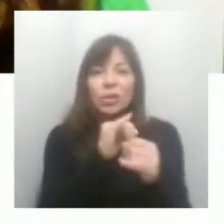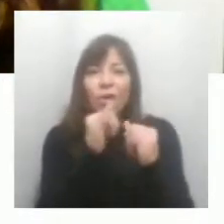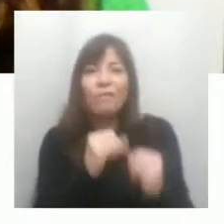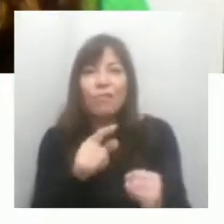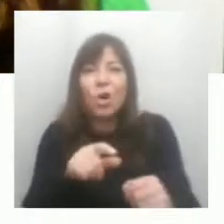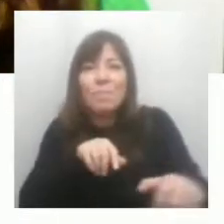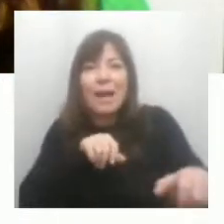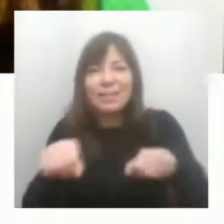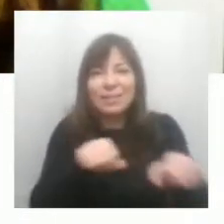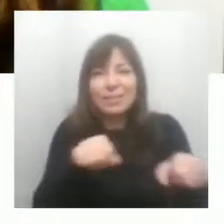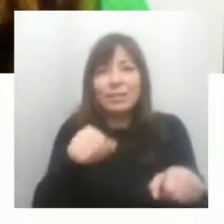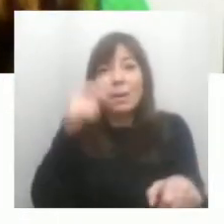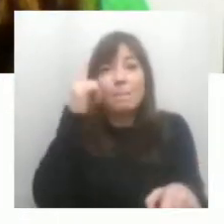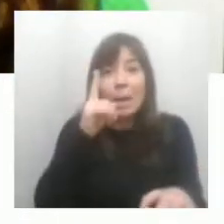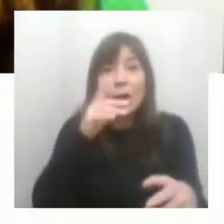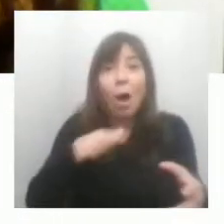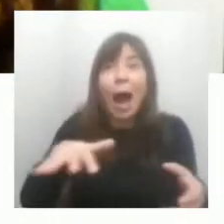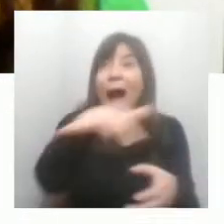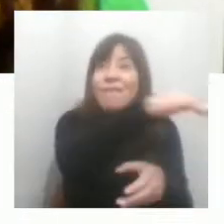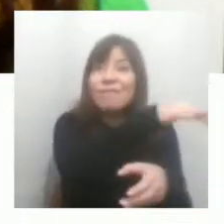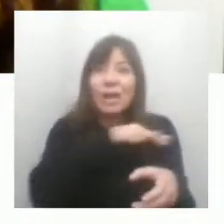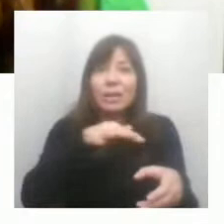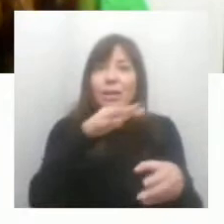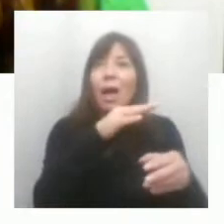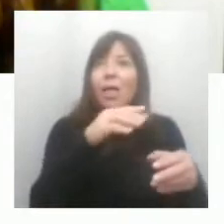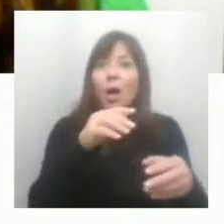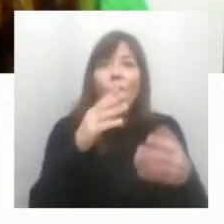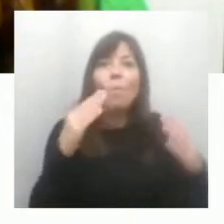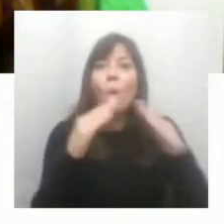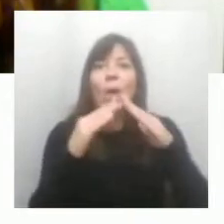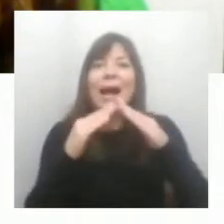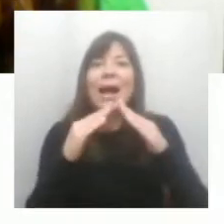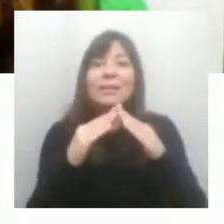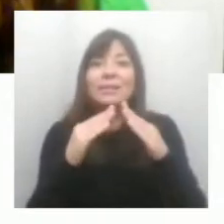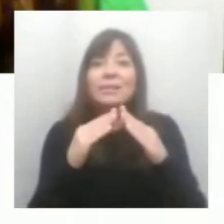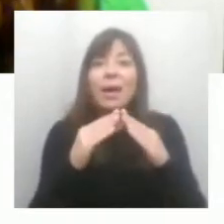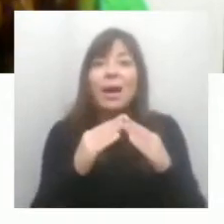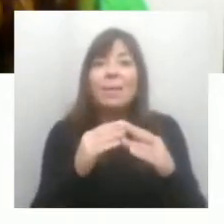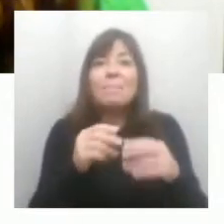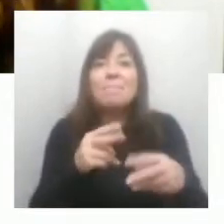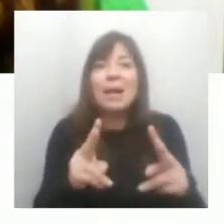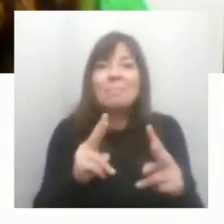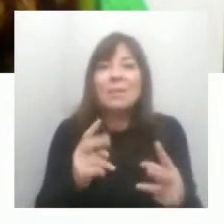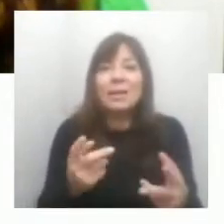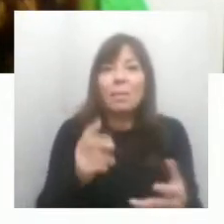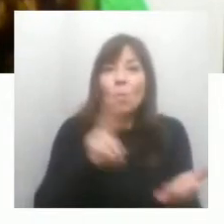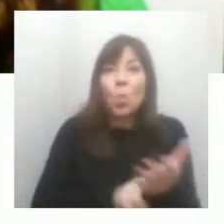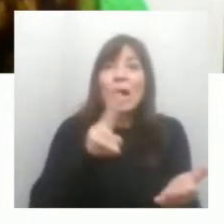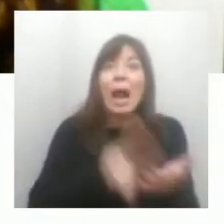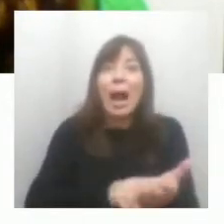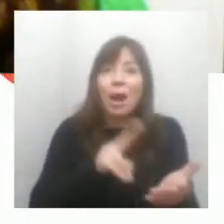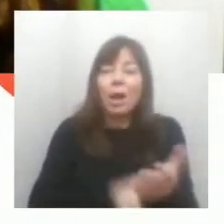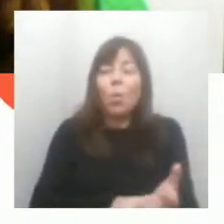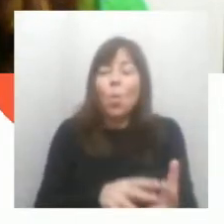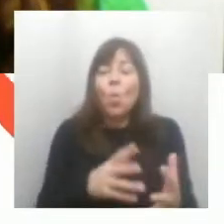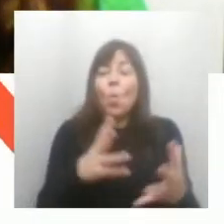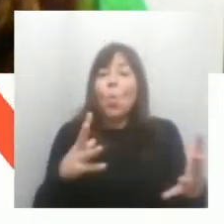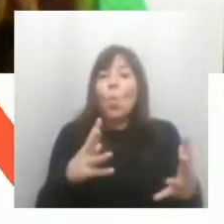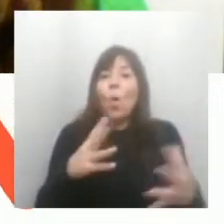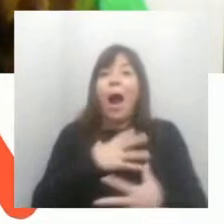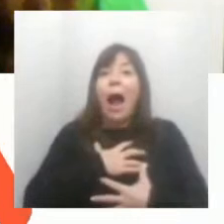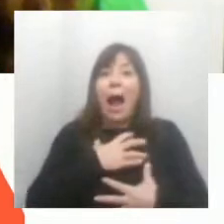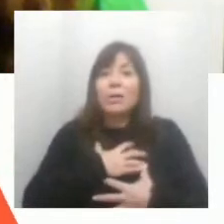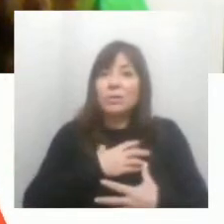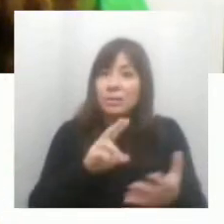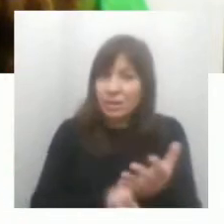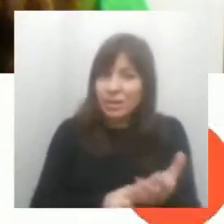simulador, pero está ambientada como si fuera una habitación de una casa, lo que permite que esto sea mucho, mucho más real. Siendo que es una